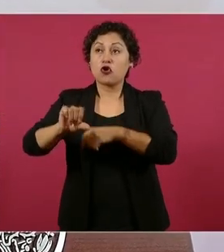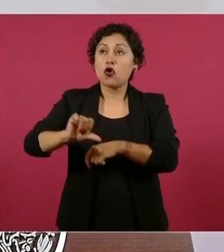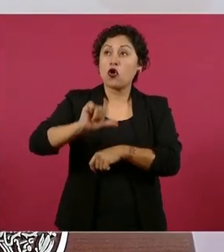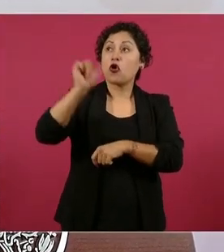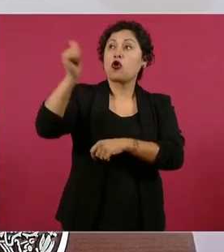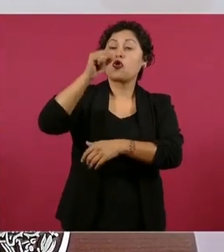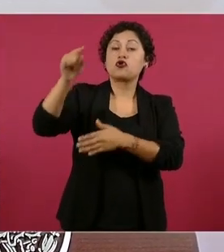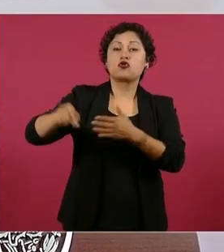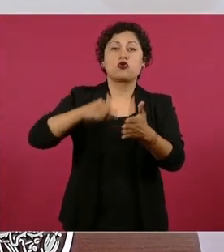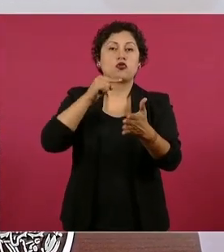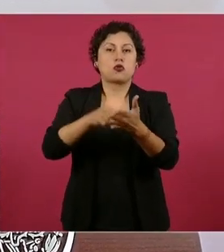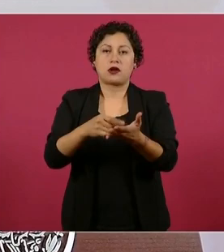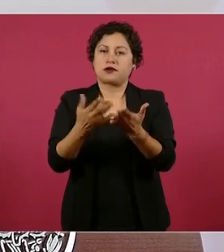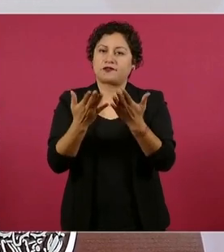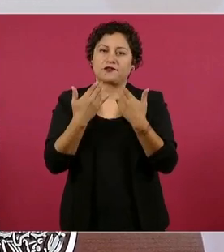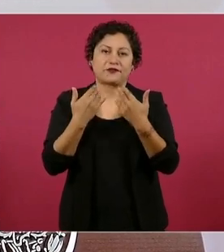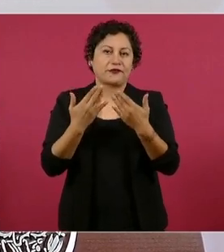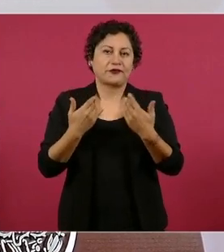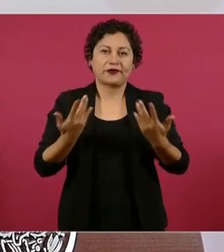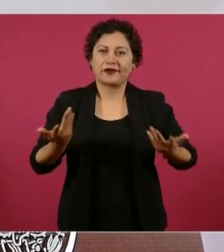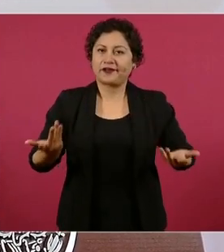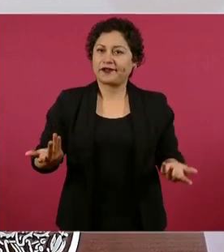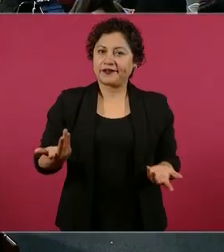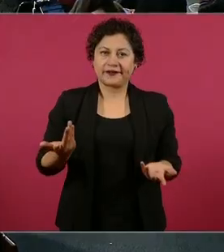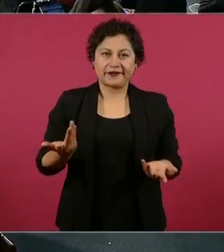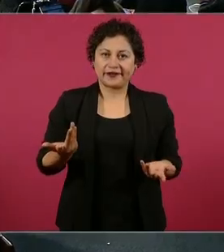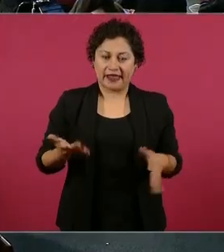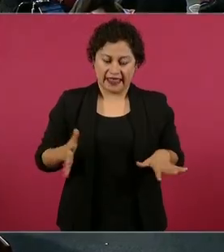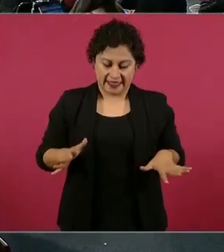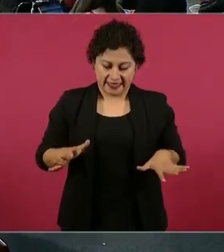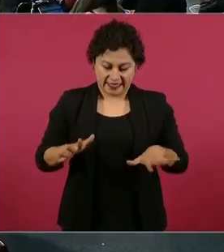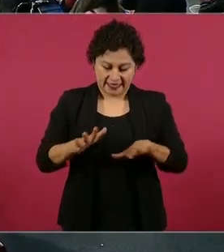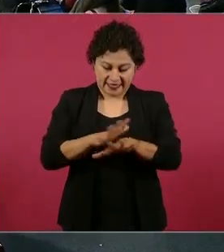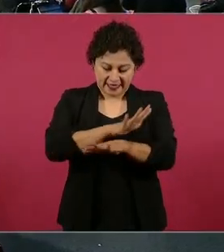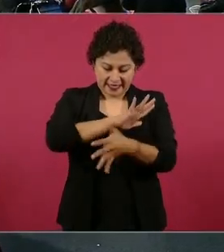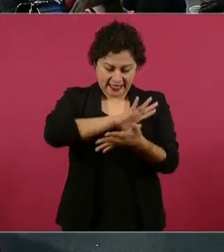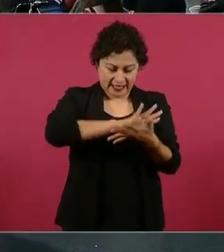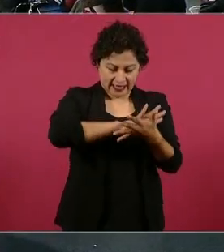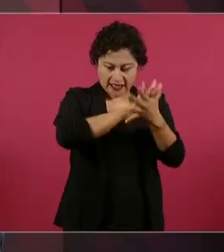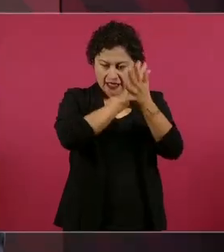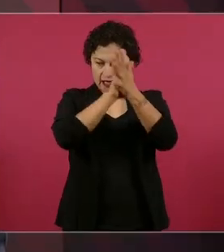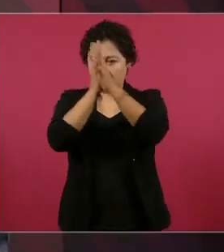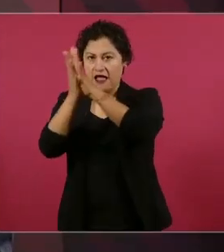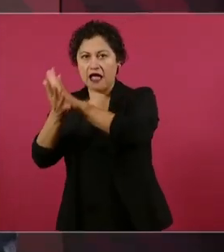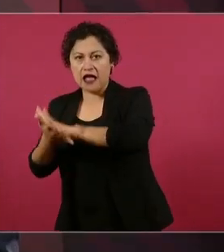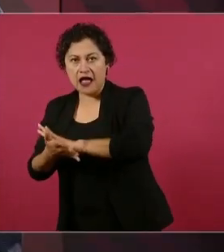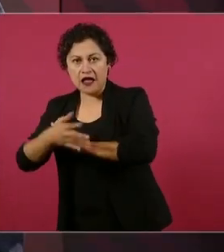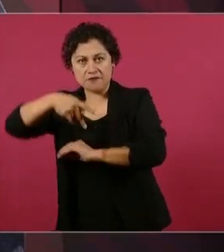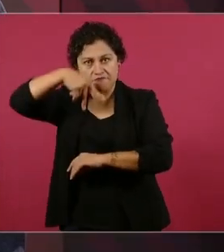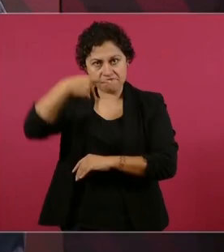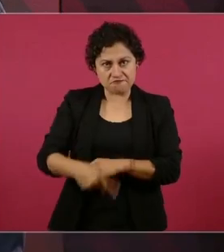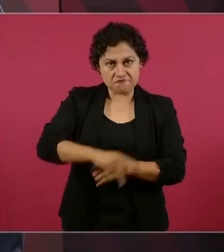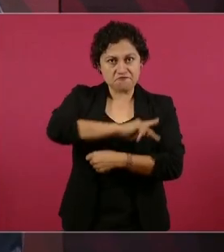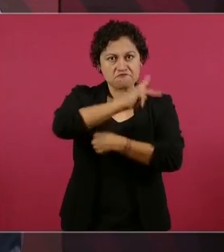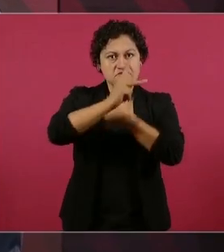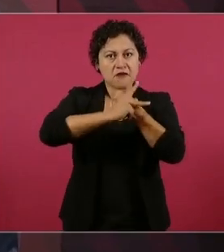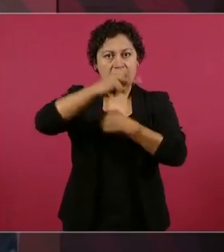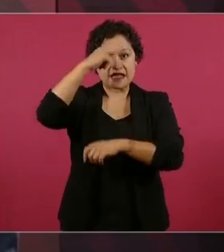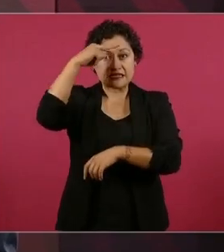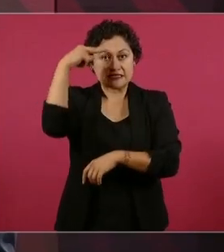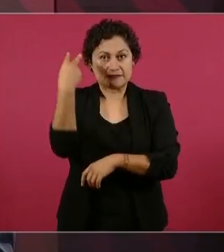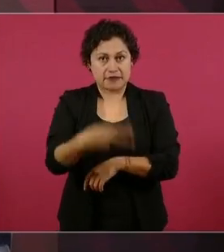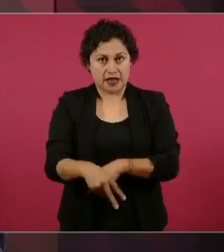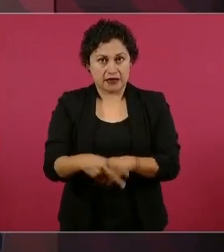Esto es México, esta transformación. En lo económico, el modelo nuestro, en lo